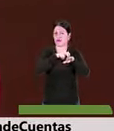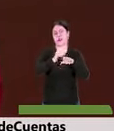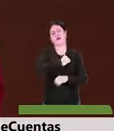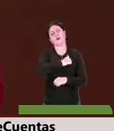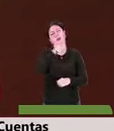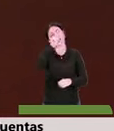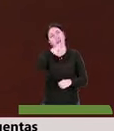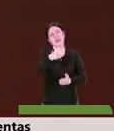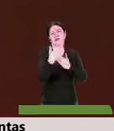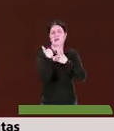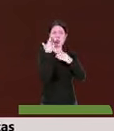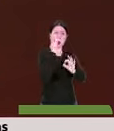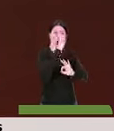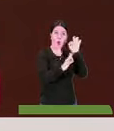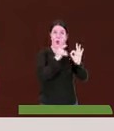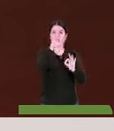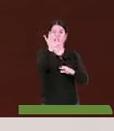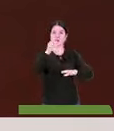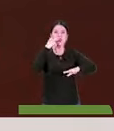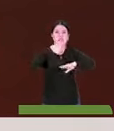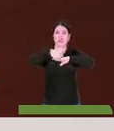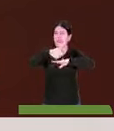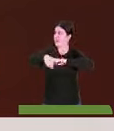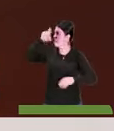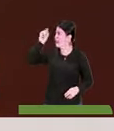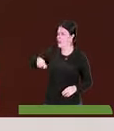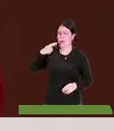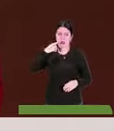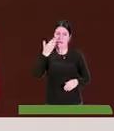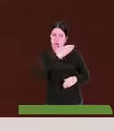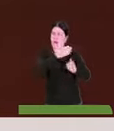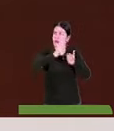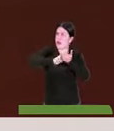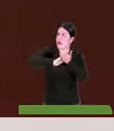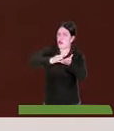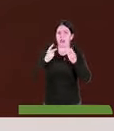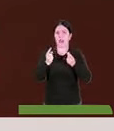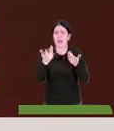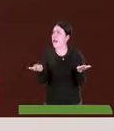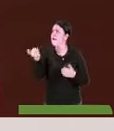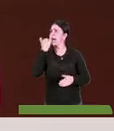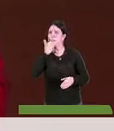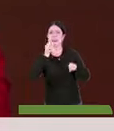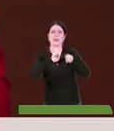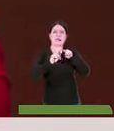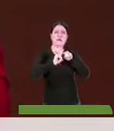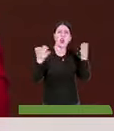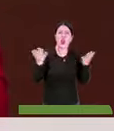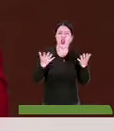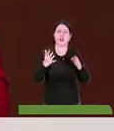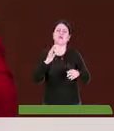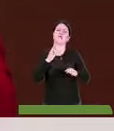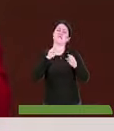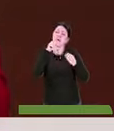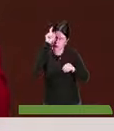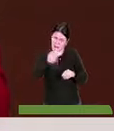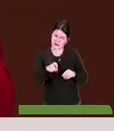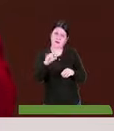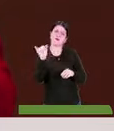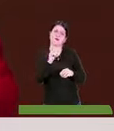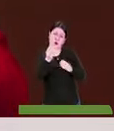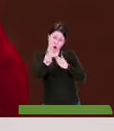Y así como nos piden a nosotros que recuperemos las estaciones rápido, que dónde están los buses, también por favor